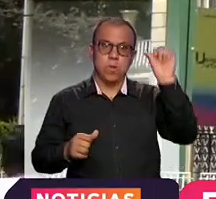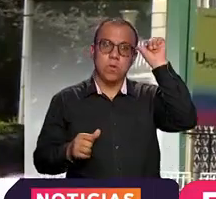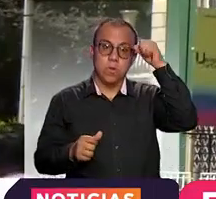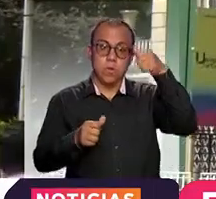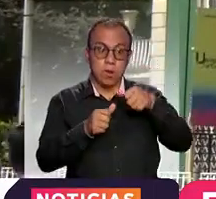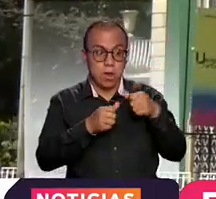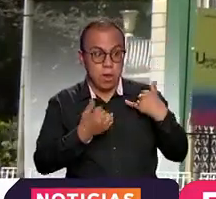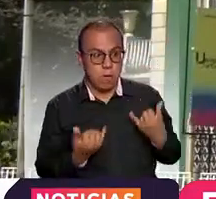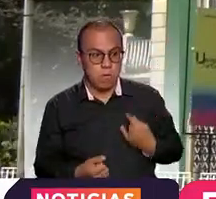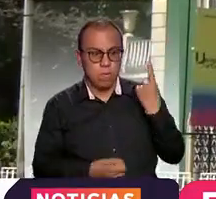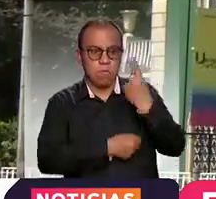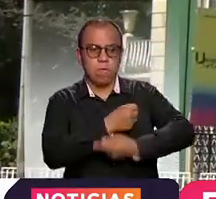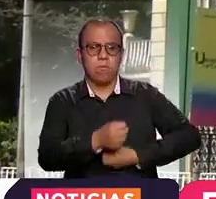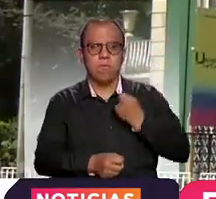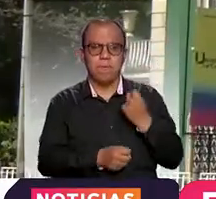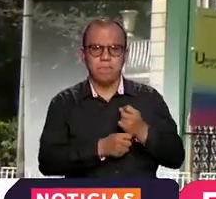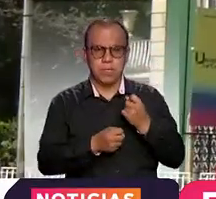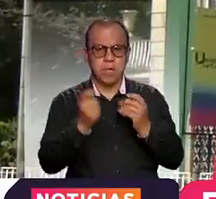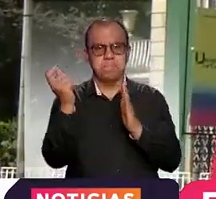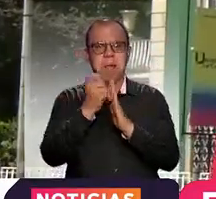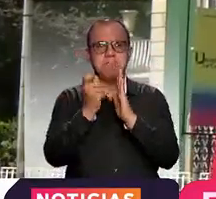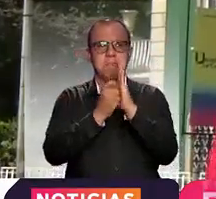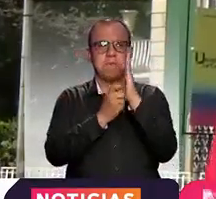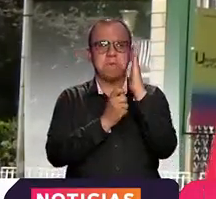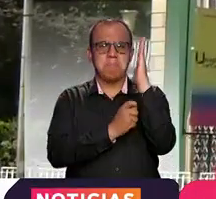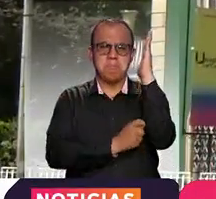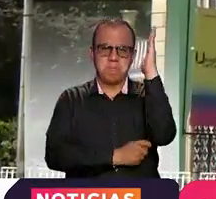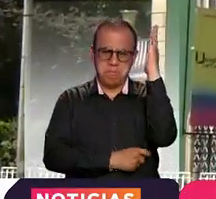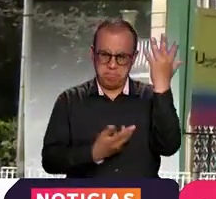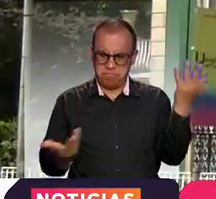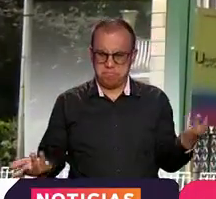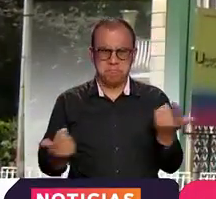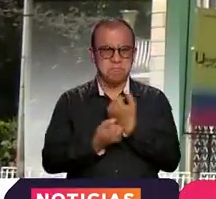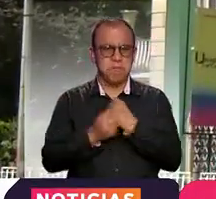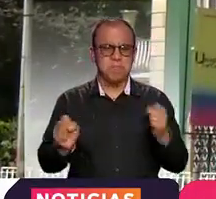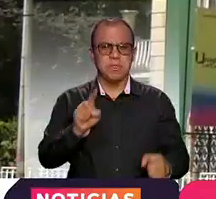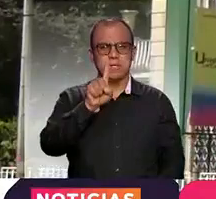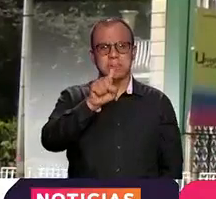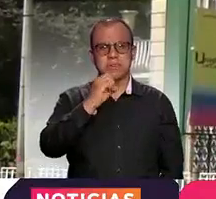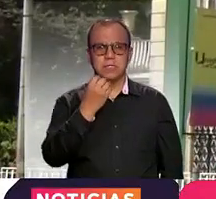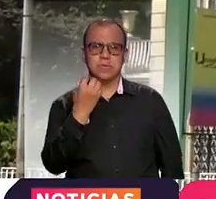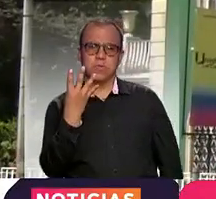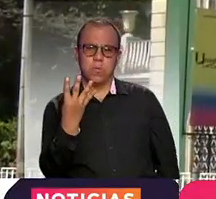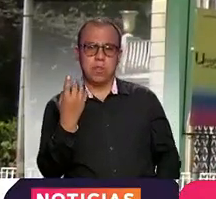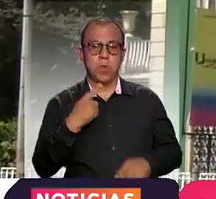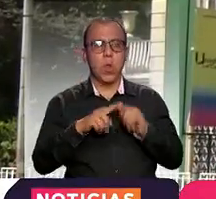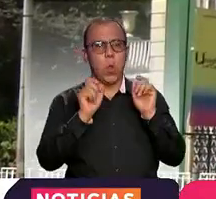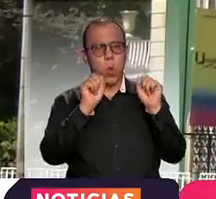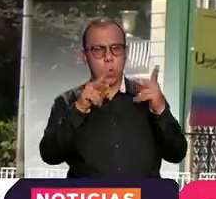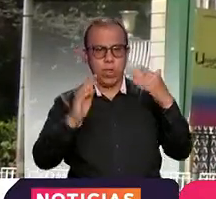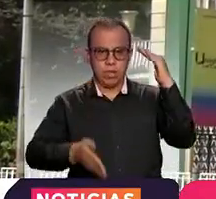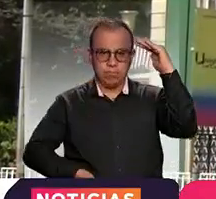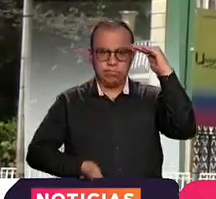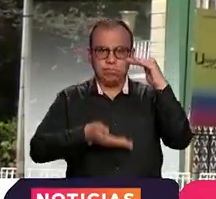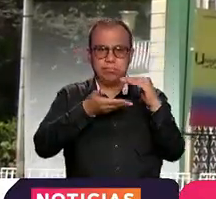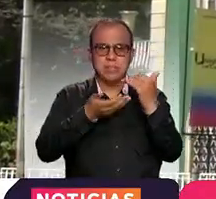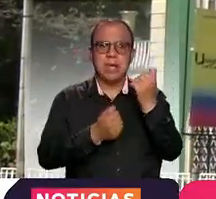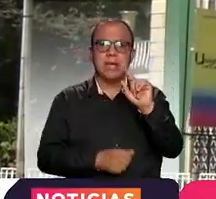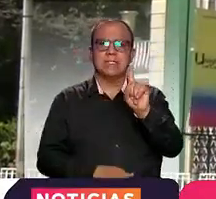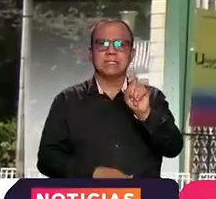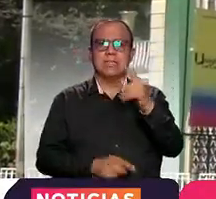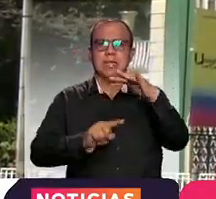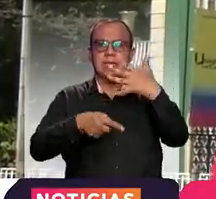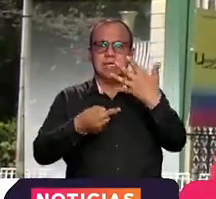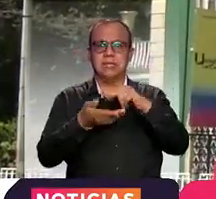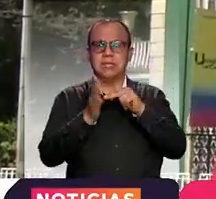año, sí, de que eran muchos puntos, que cómo era posible que le pasáramos 104 puntos. Bueno, le pasamos 6 y tampoco. O sea que el